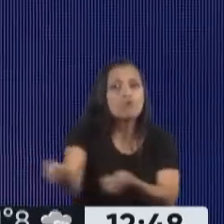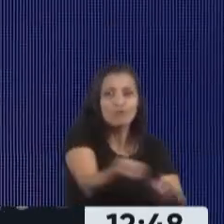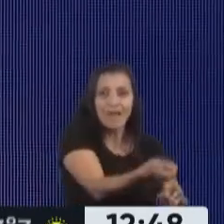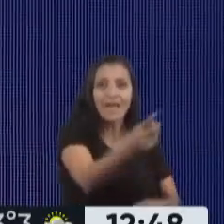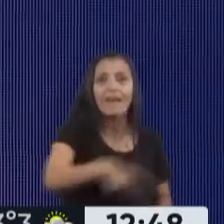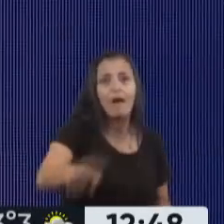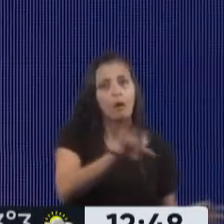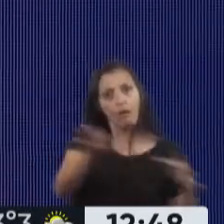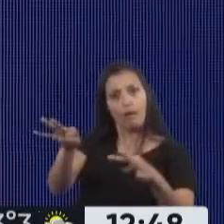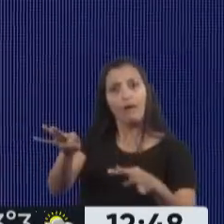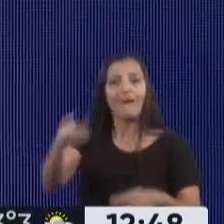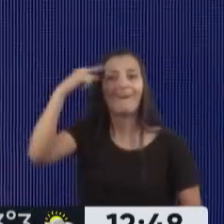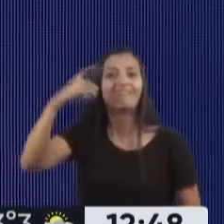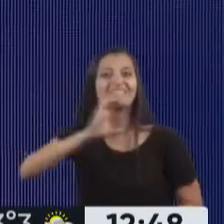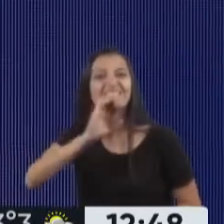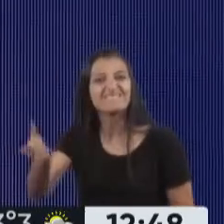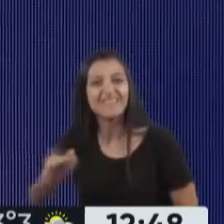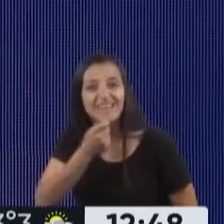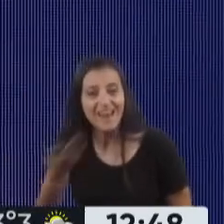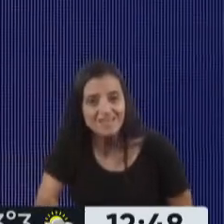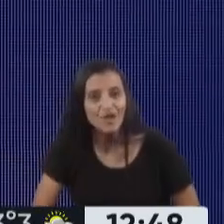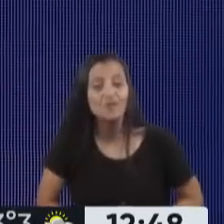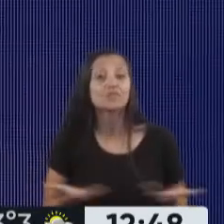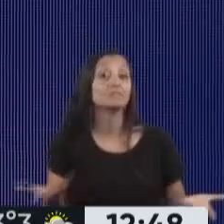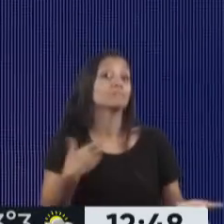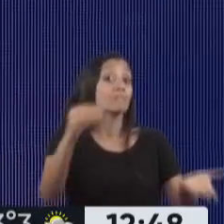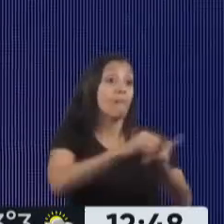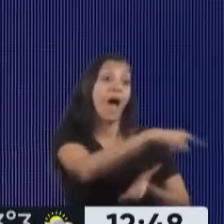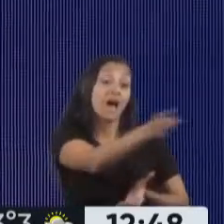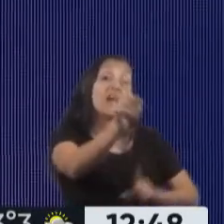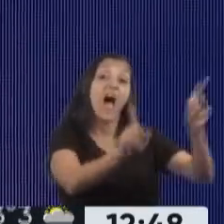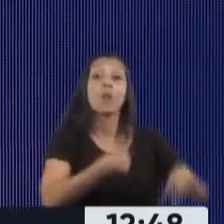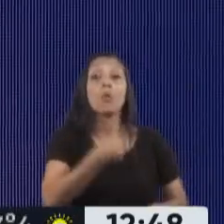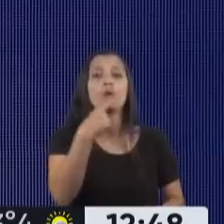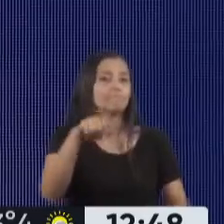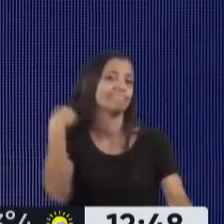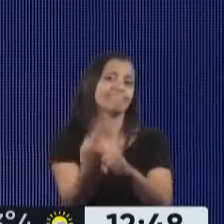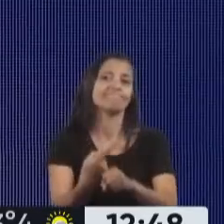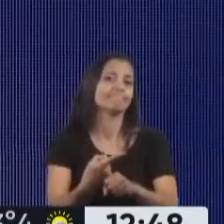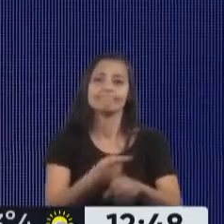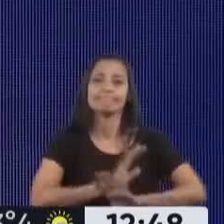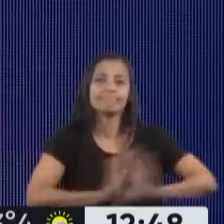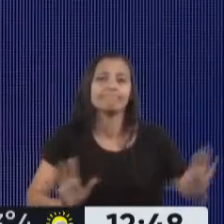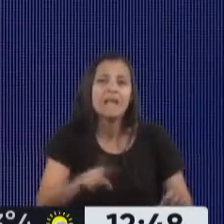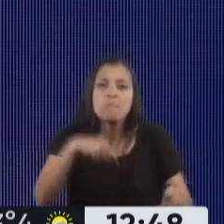muchos se lo tomaban a la risa. Además decían que era imposible.